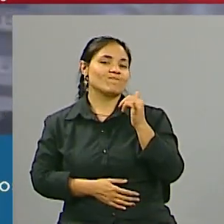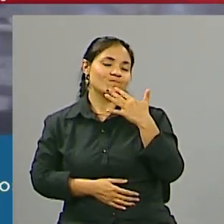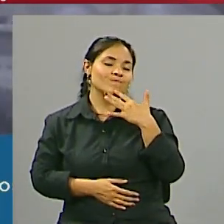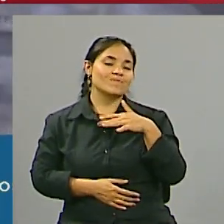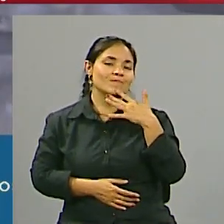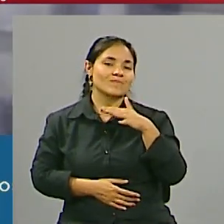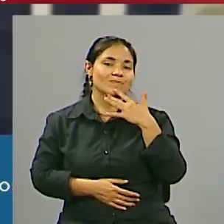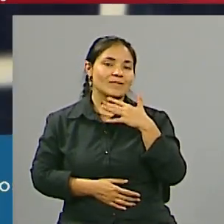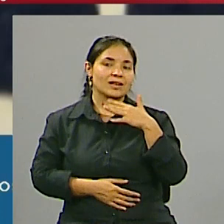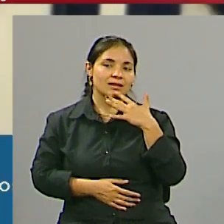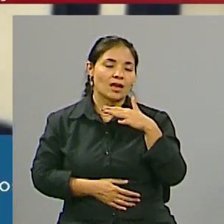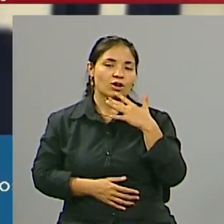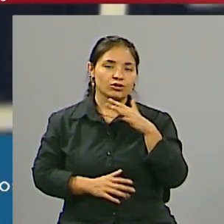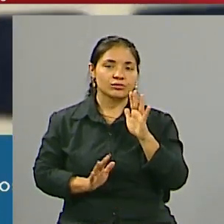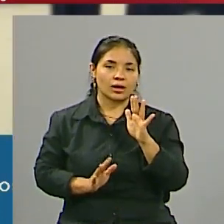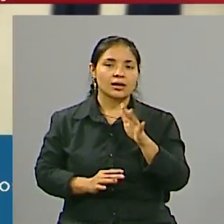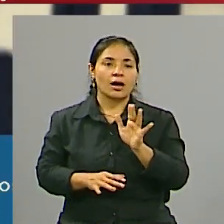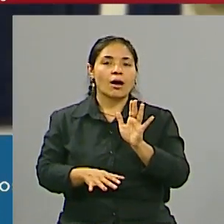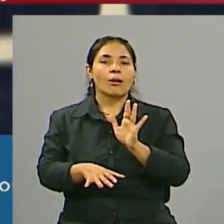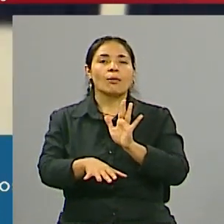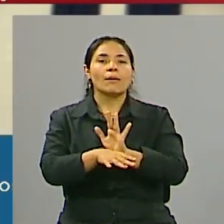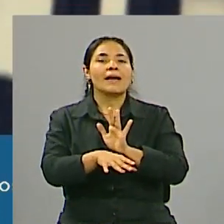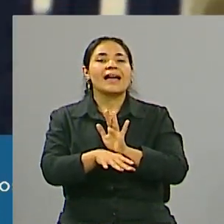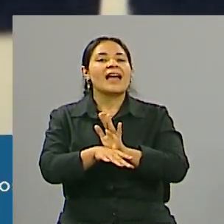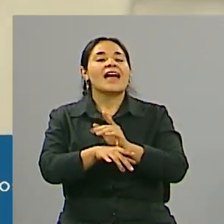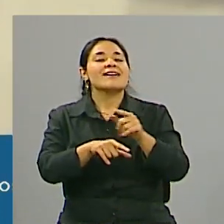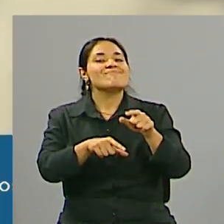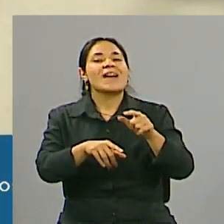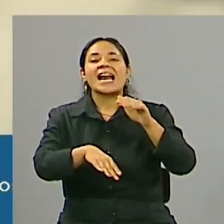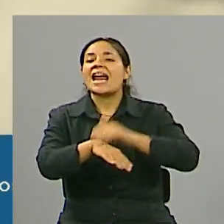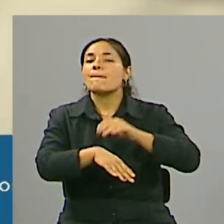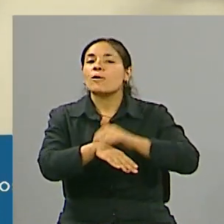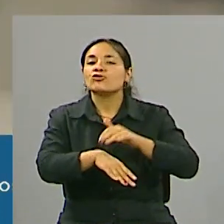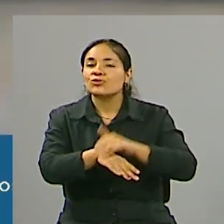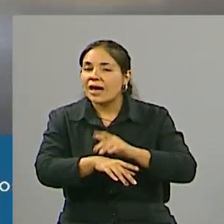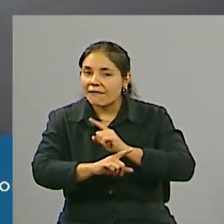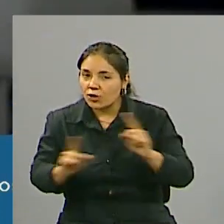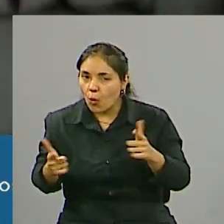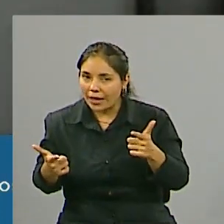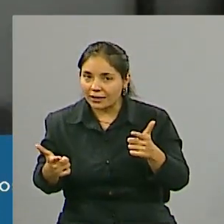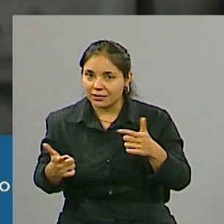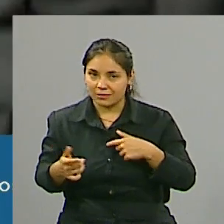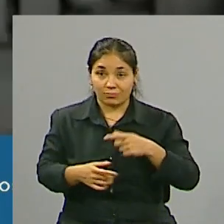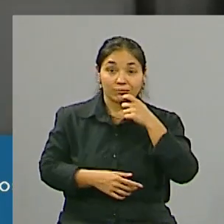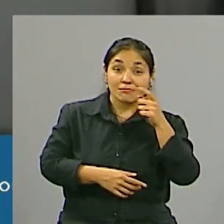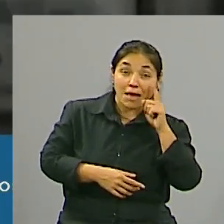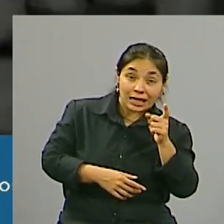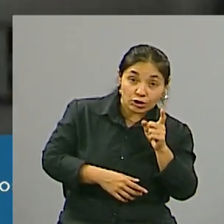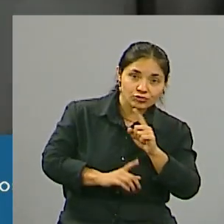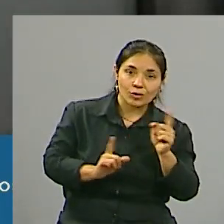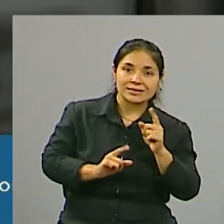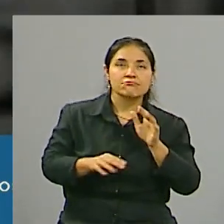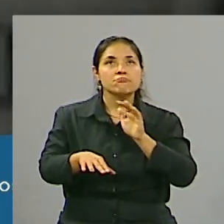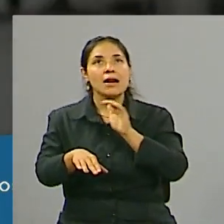es... tal vez el mejor término sería irresponsable, más que peligroso, ¿no?, hablar de pronto de la